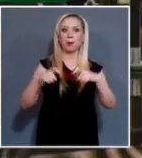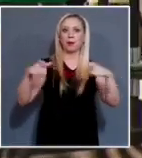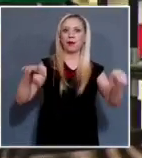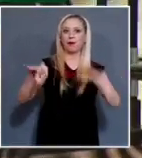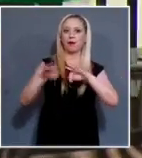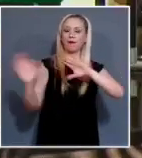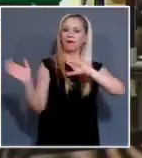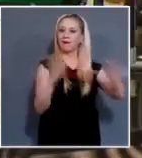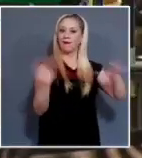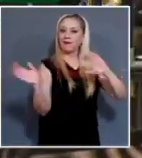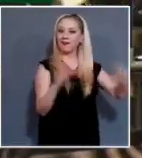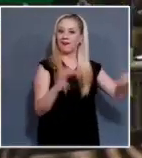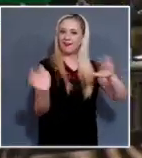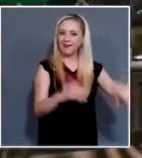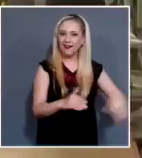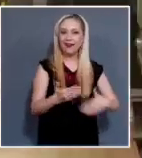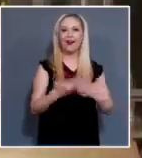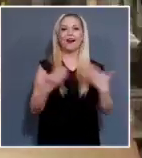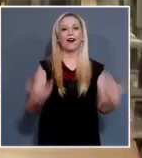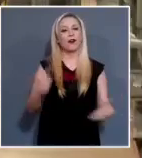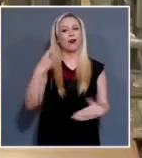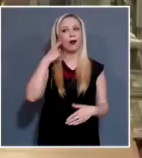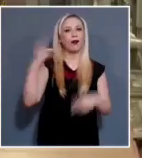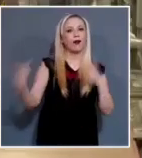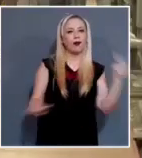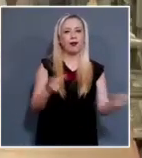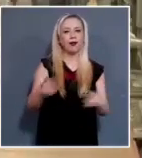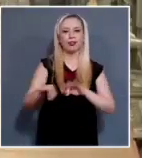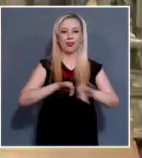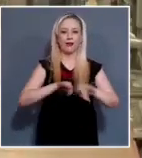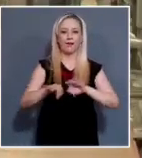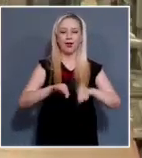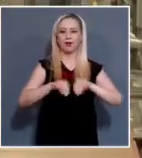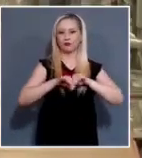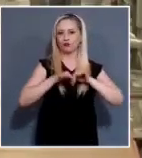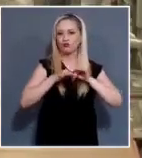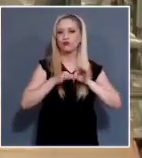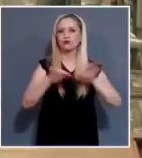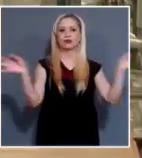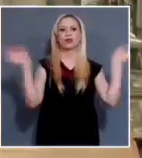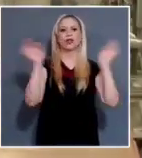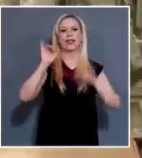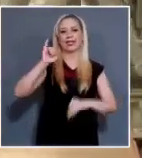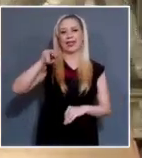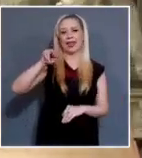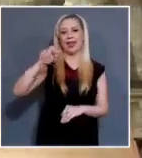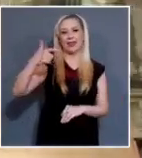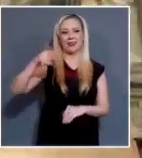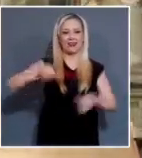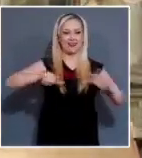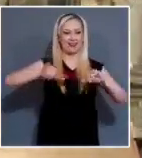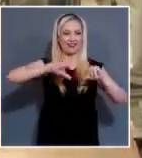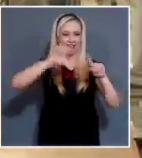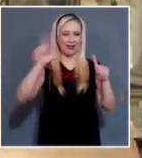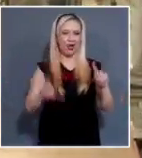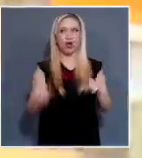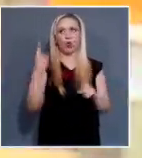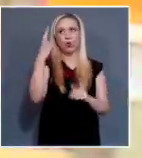Encuesta Nacional de Ocupación y Empleo publicada por el INEGI. La población desocupada fue de 1.6 millones de